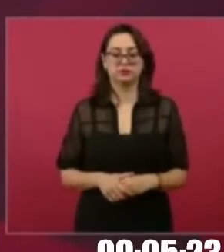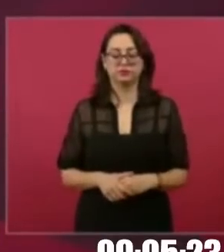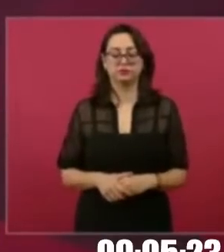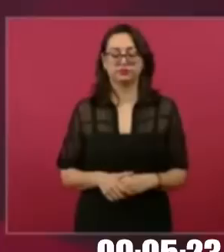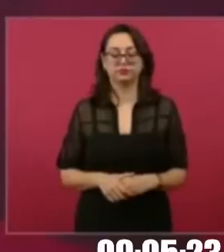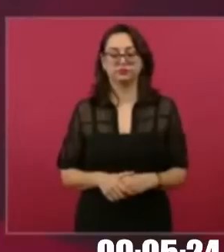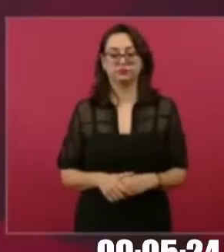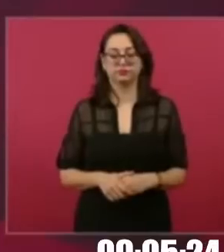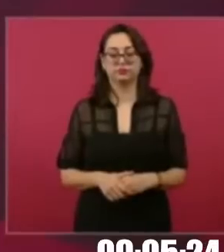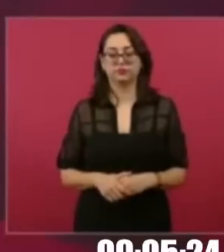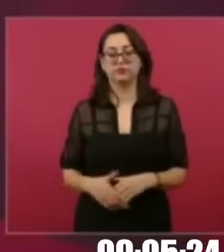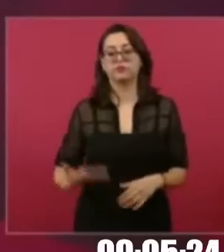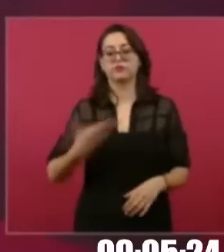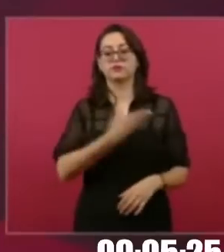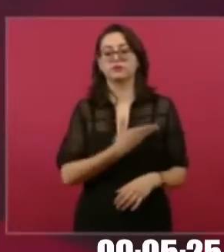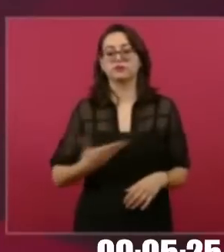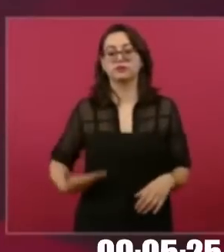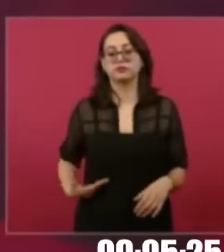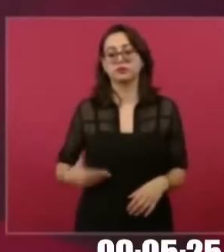al presidente Allende